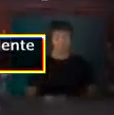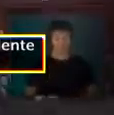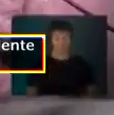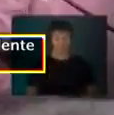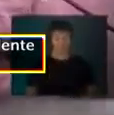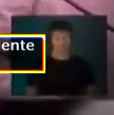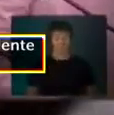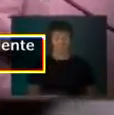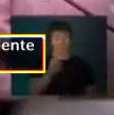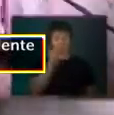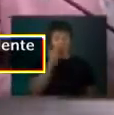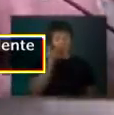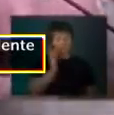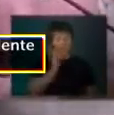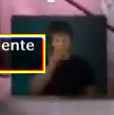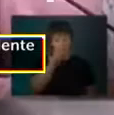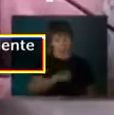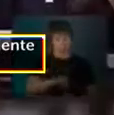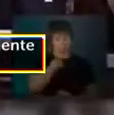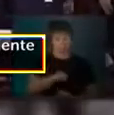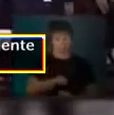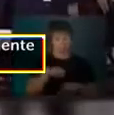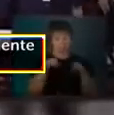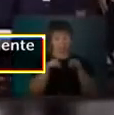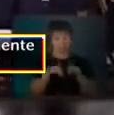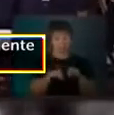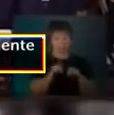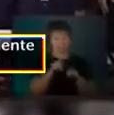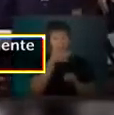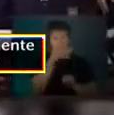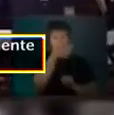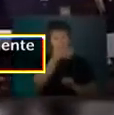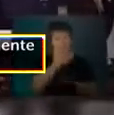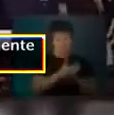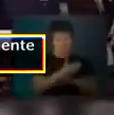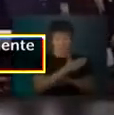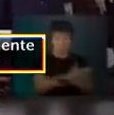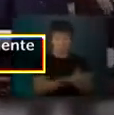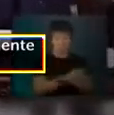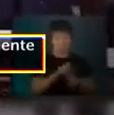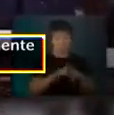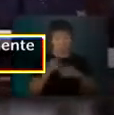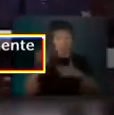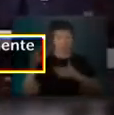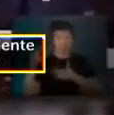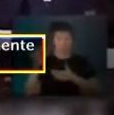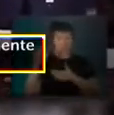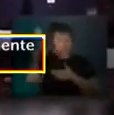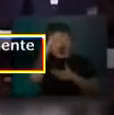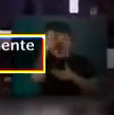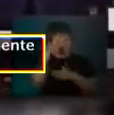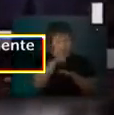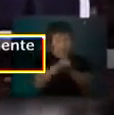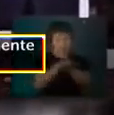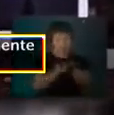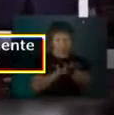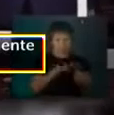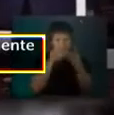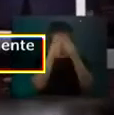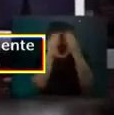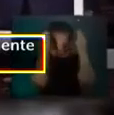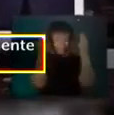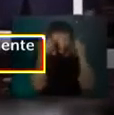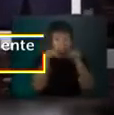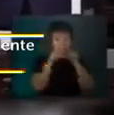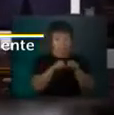Señor José Mujica, en virtud de la declaración que usted acaba de pronunciar ante la Asamblea General, queda usted